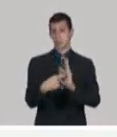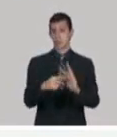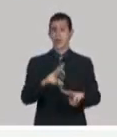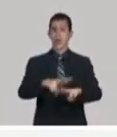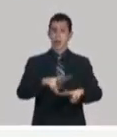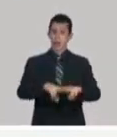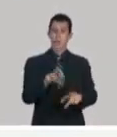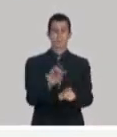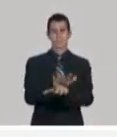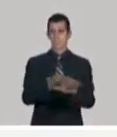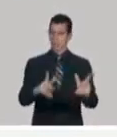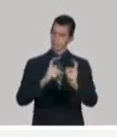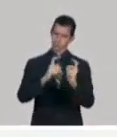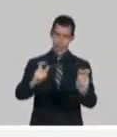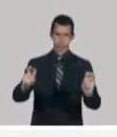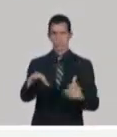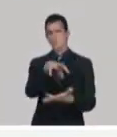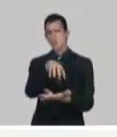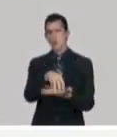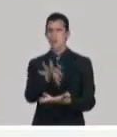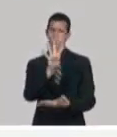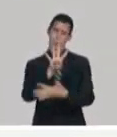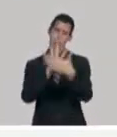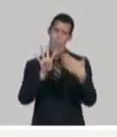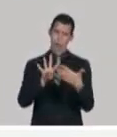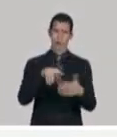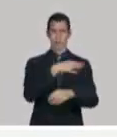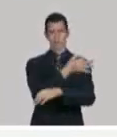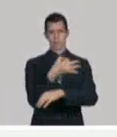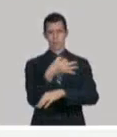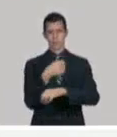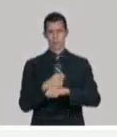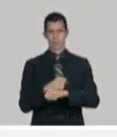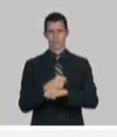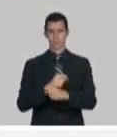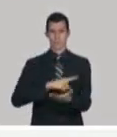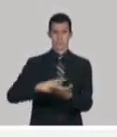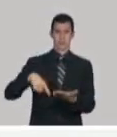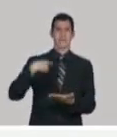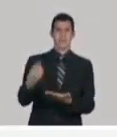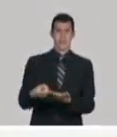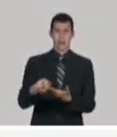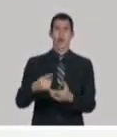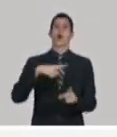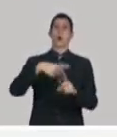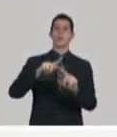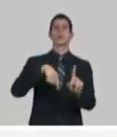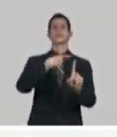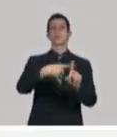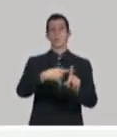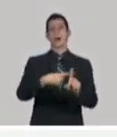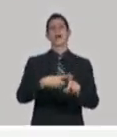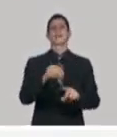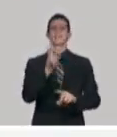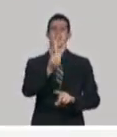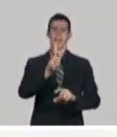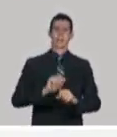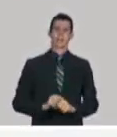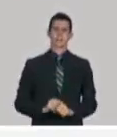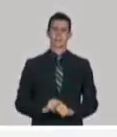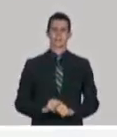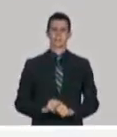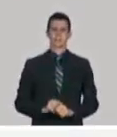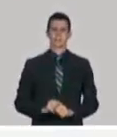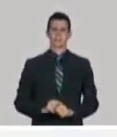4 municipios y próxima próxima semana comenzaremos en tres municipios más asimismo la isla de la juventud comenzaría también después